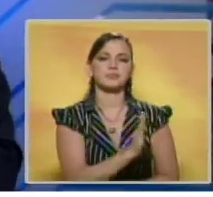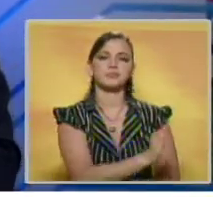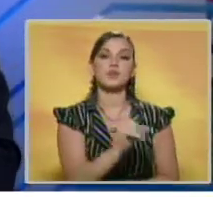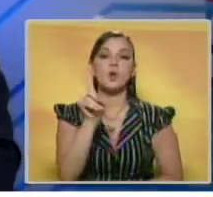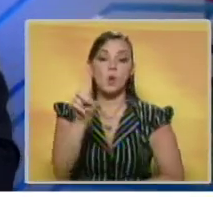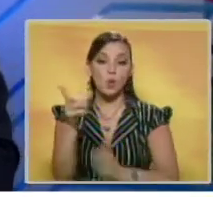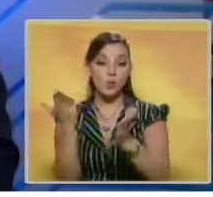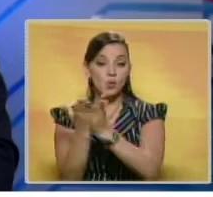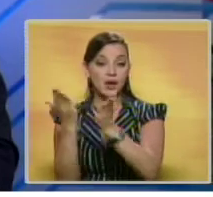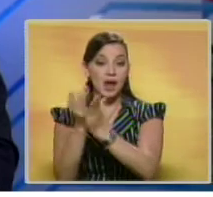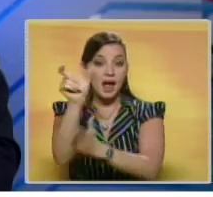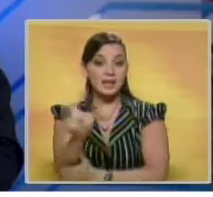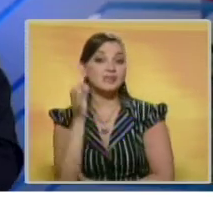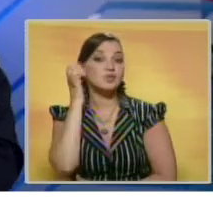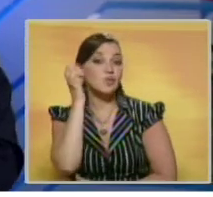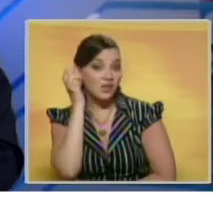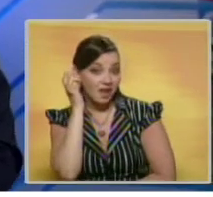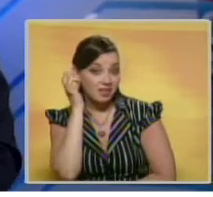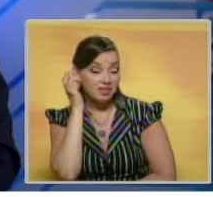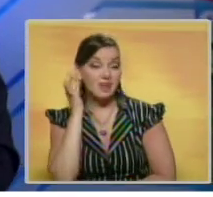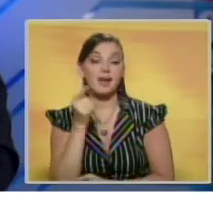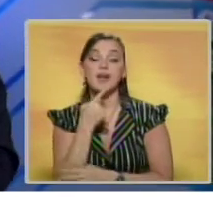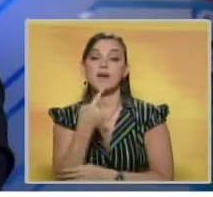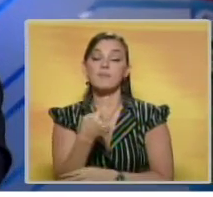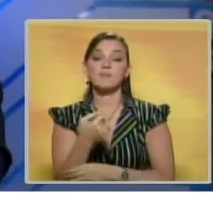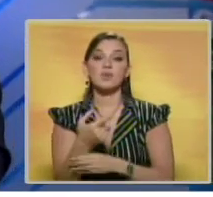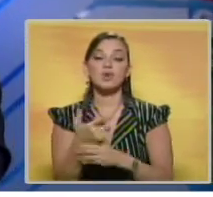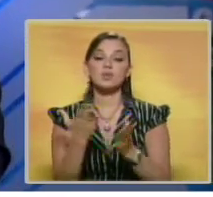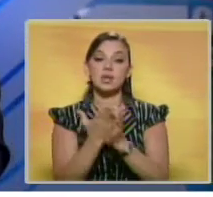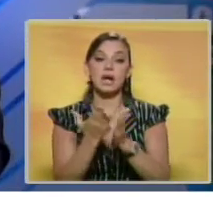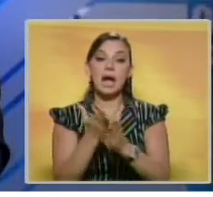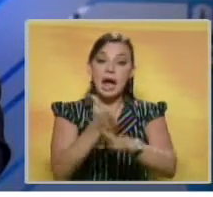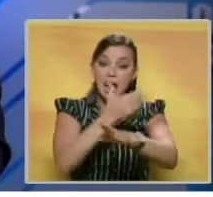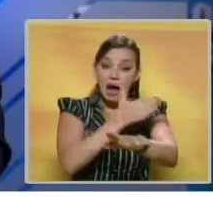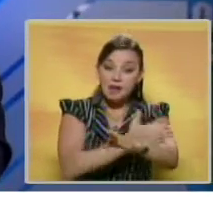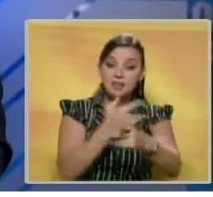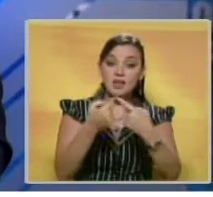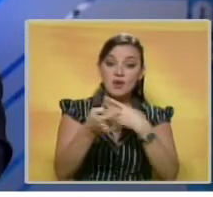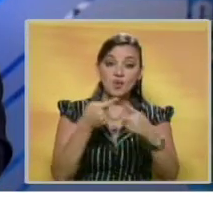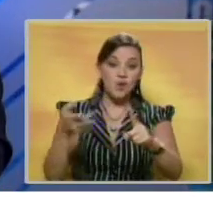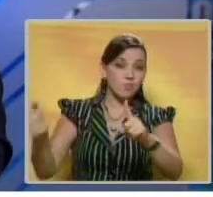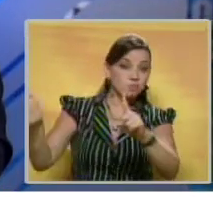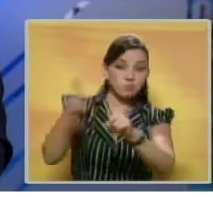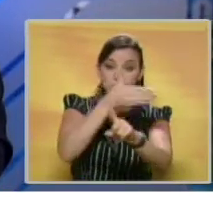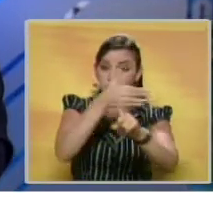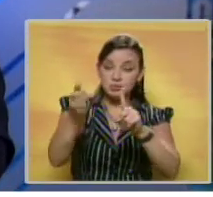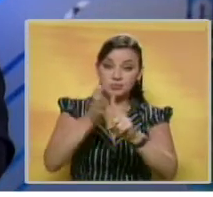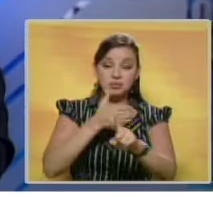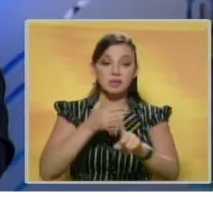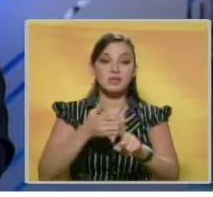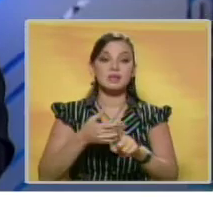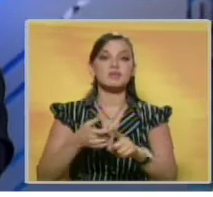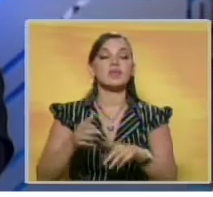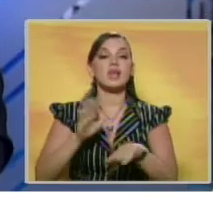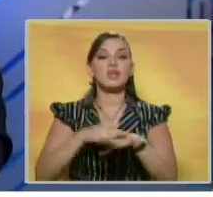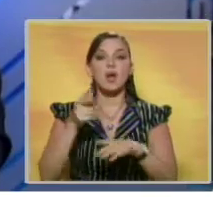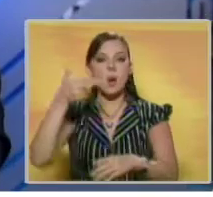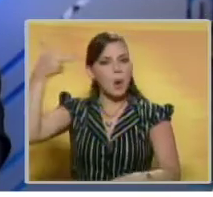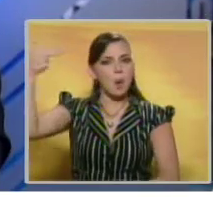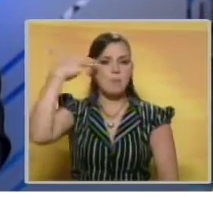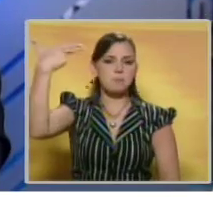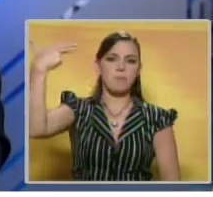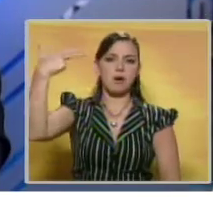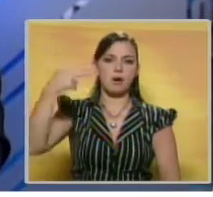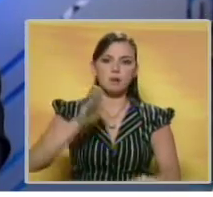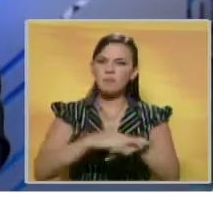comunicación social fue asesinada de un tiro en la cabeza. Un exnovio que la maltrataba la disparó luego de una acalorada discusión. Gustavo